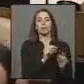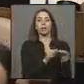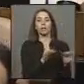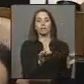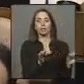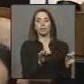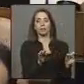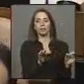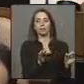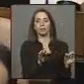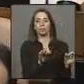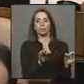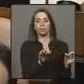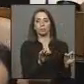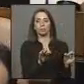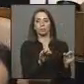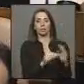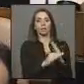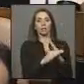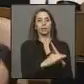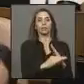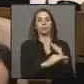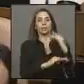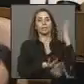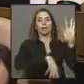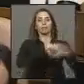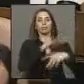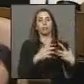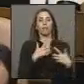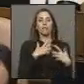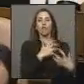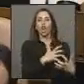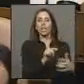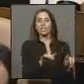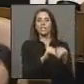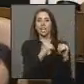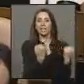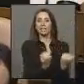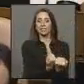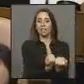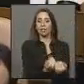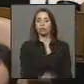aquel que se propone contrarrestar la violencia en los estadios,